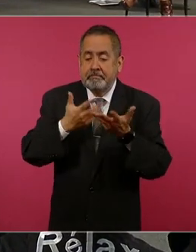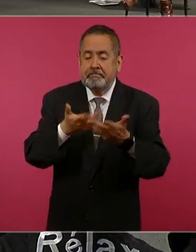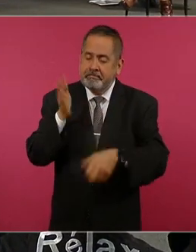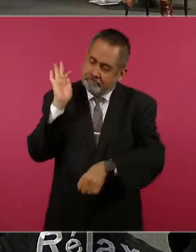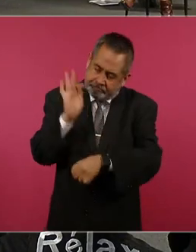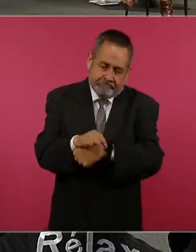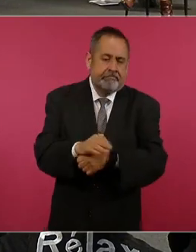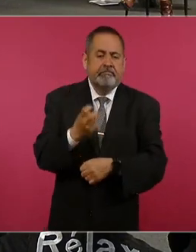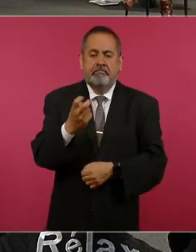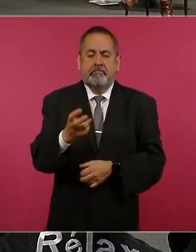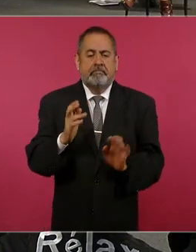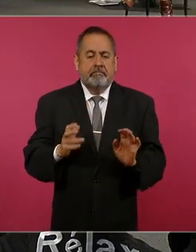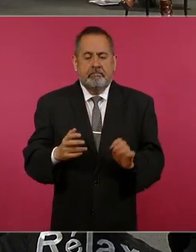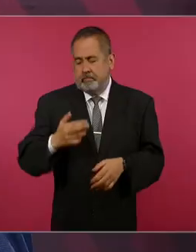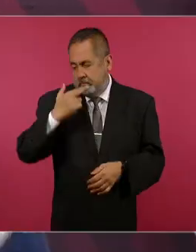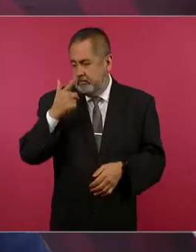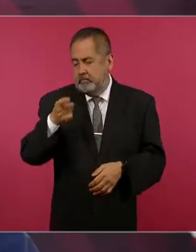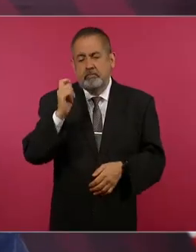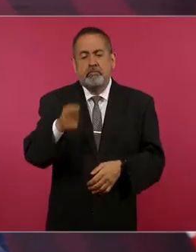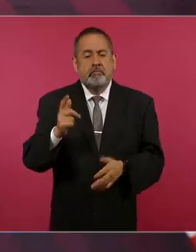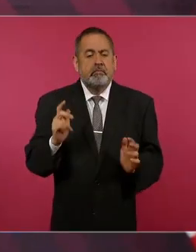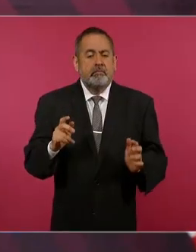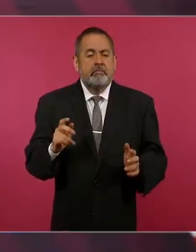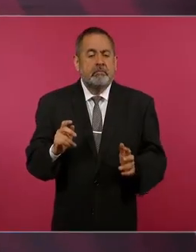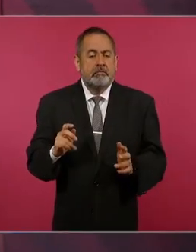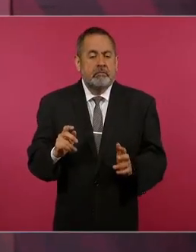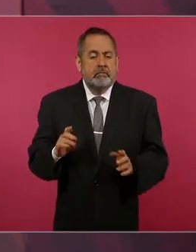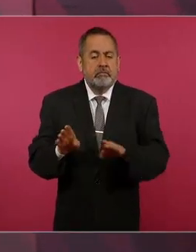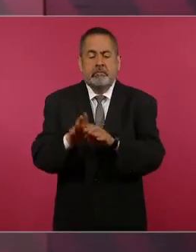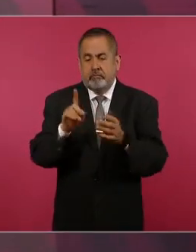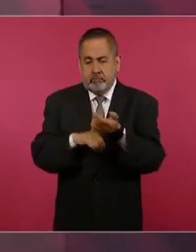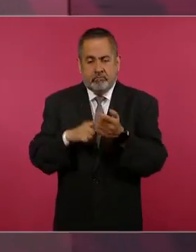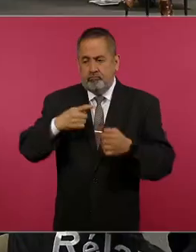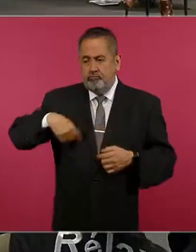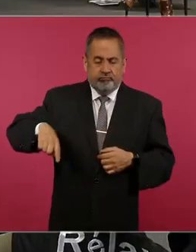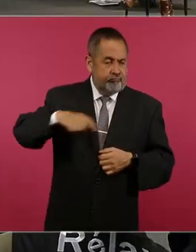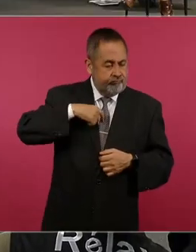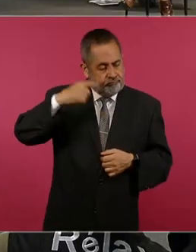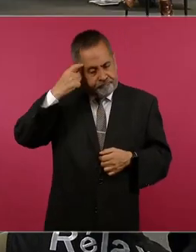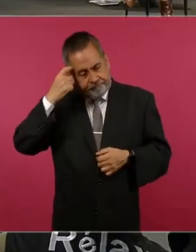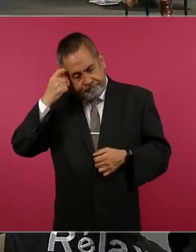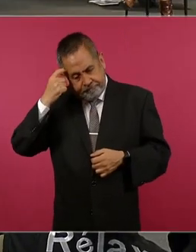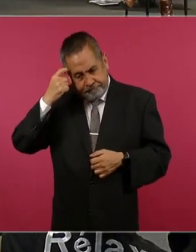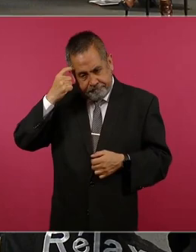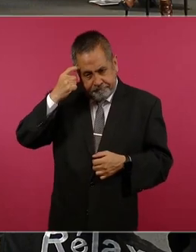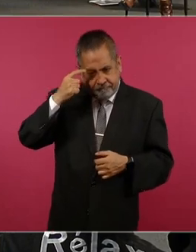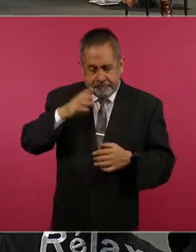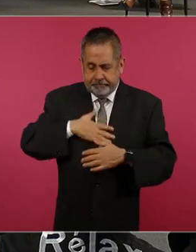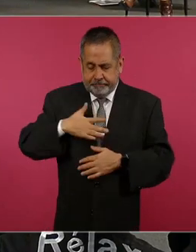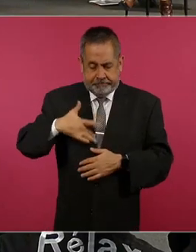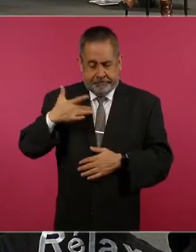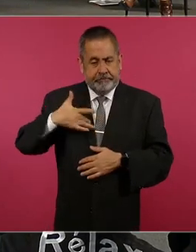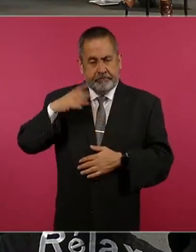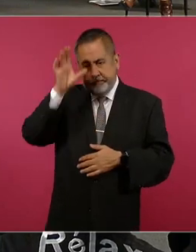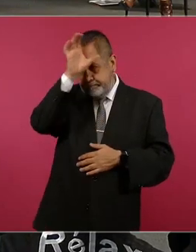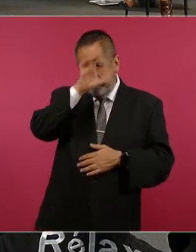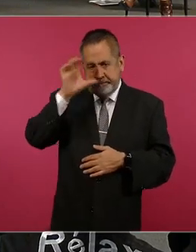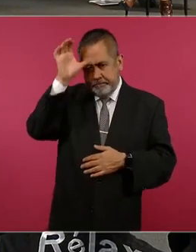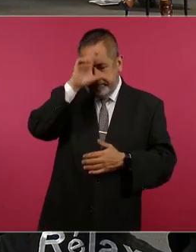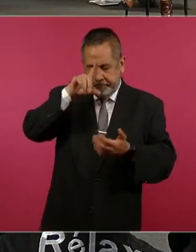Y lo mejor es atenernos al tribunal de nuestra conciencia.